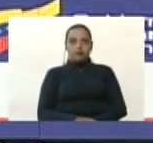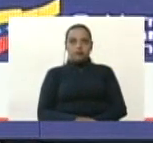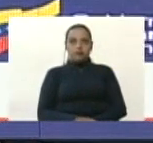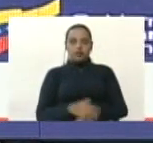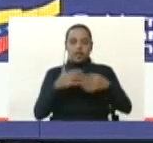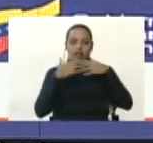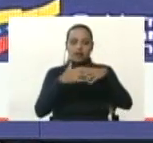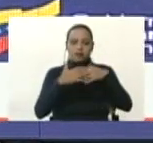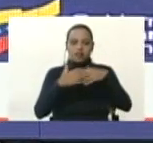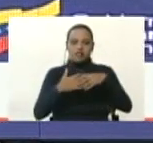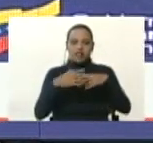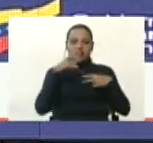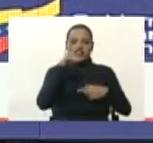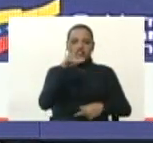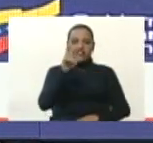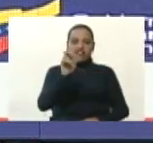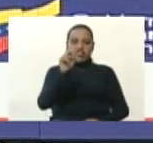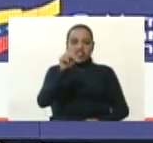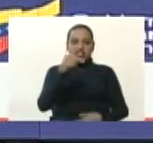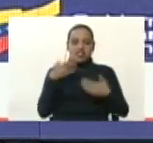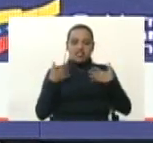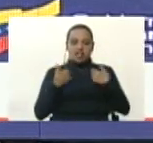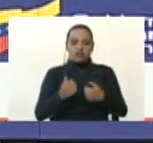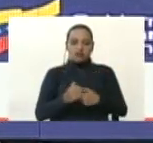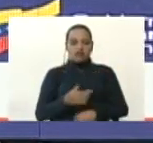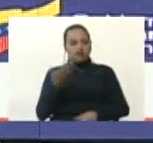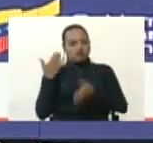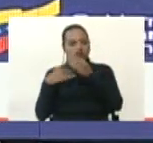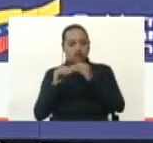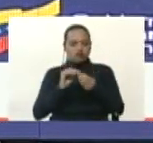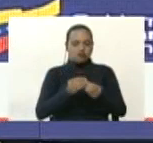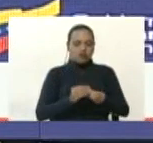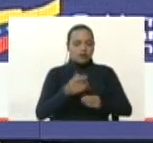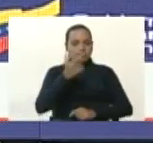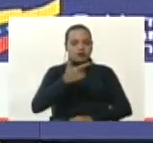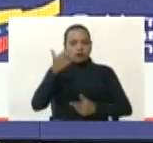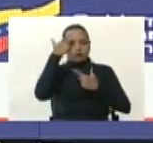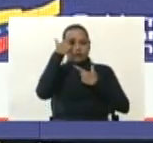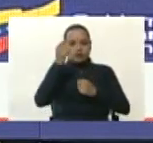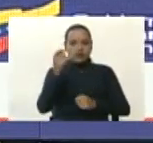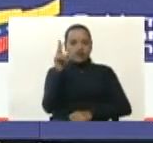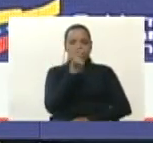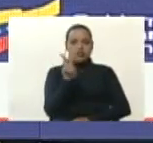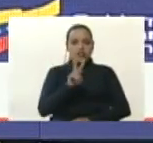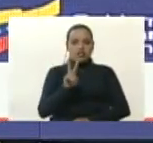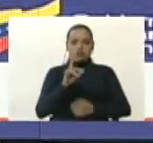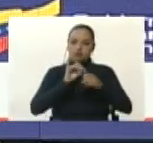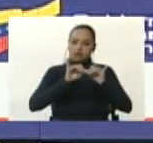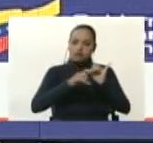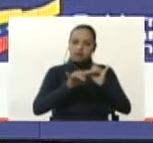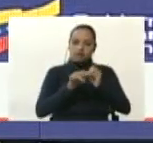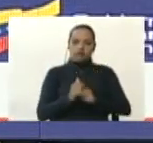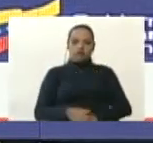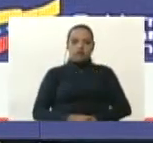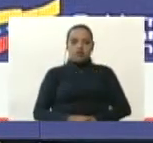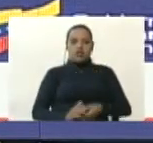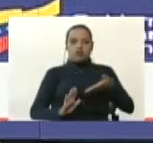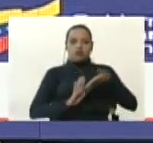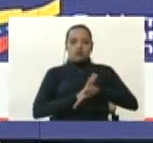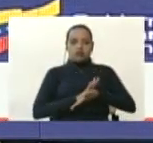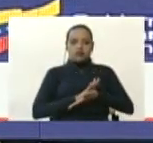empresa Bensalud, que yo creé hace un tiempo, con profesionales venezolanos, ingenieros en el campo de